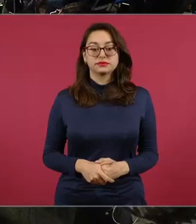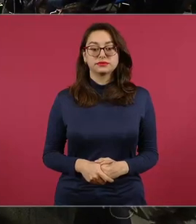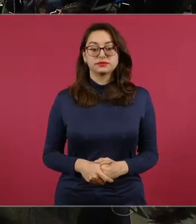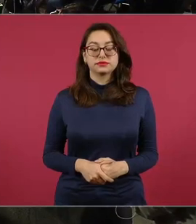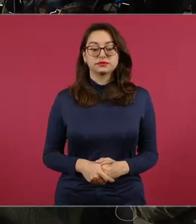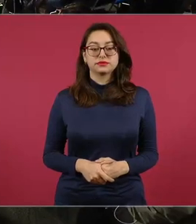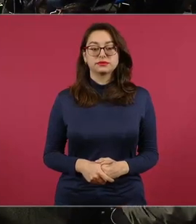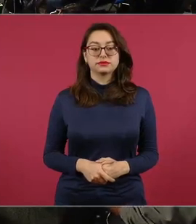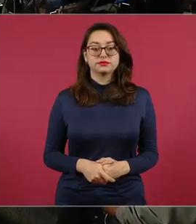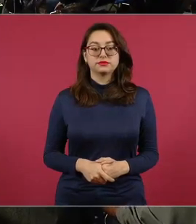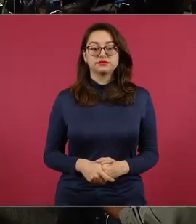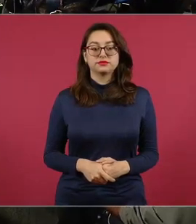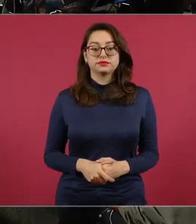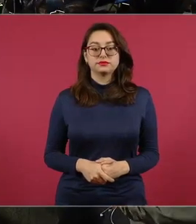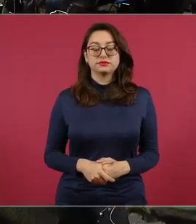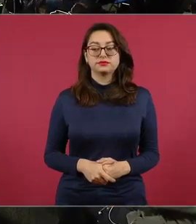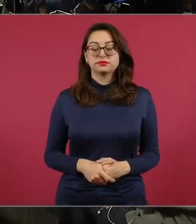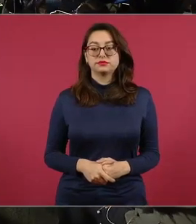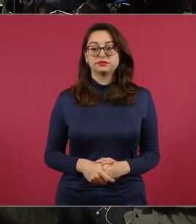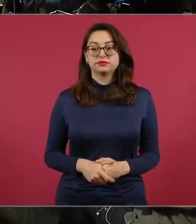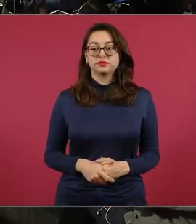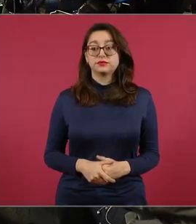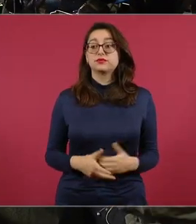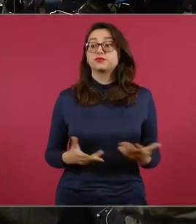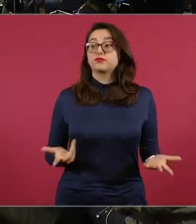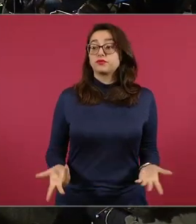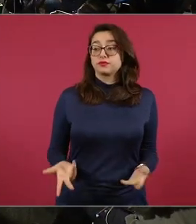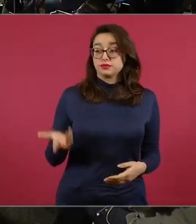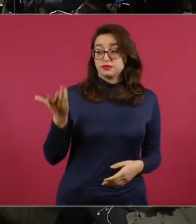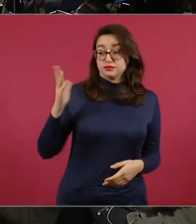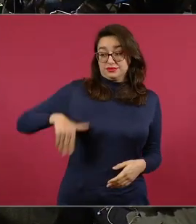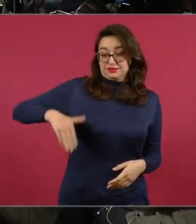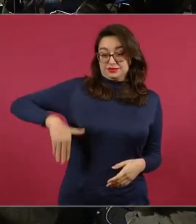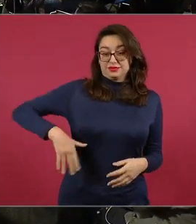kilómetros. 97 kilómetros del acueducto.